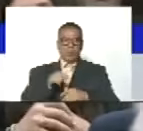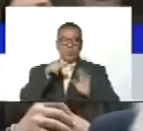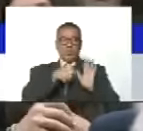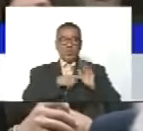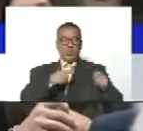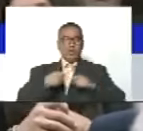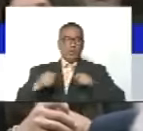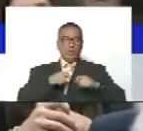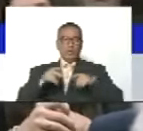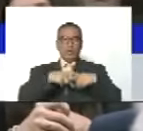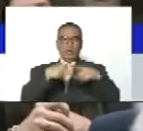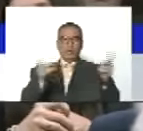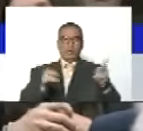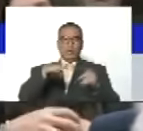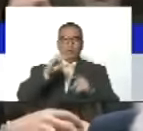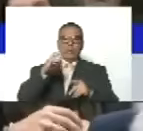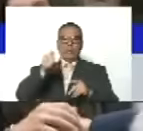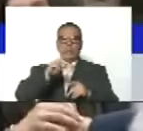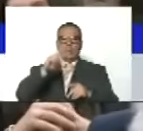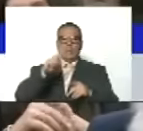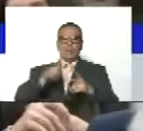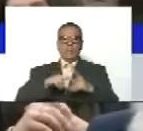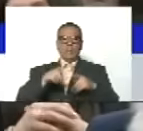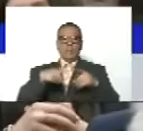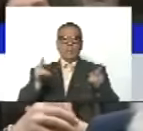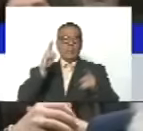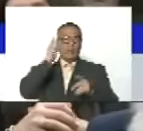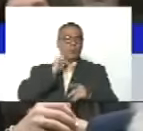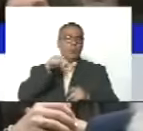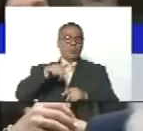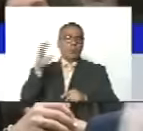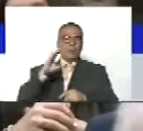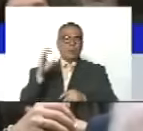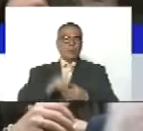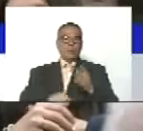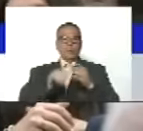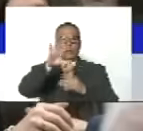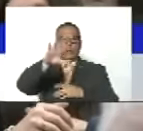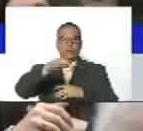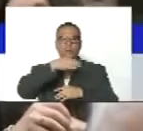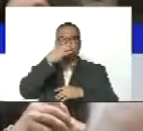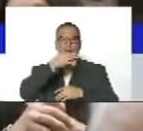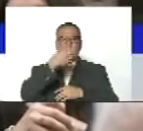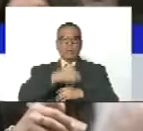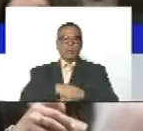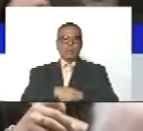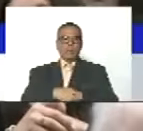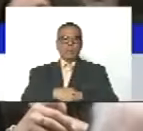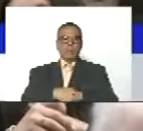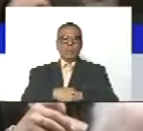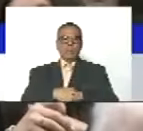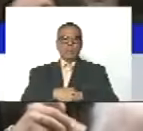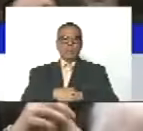del movimiento de teatro César Rengifo en el Teatro Bolívar de Caracas a las 5 de la tarde.